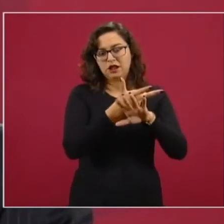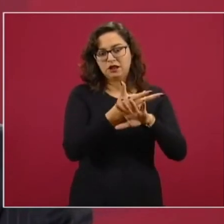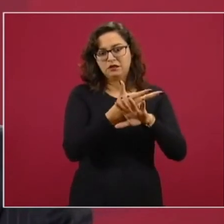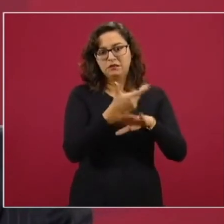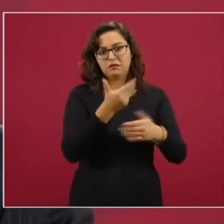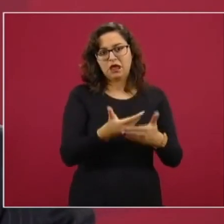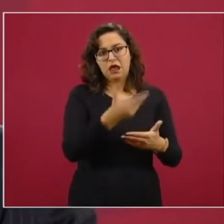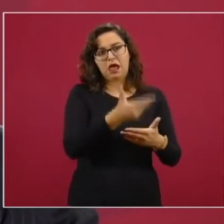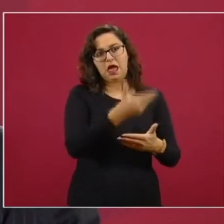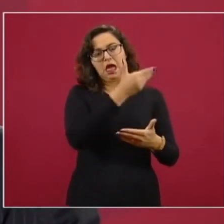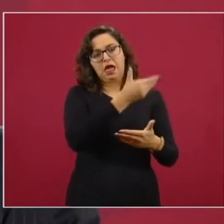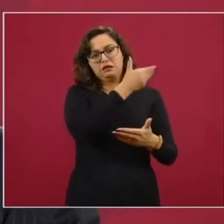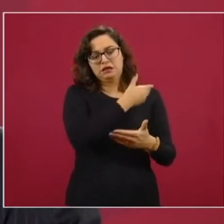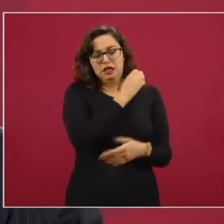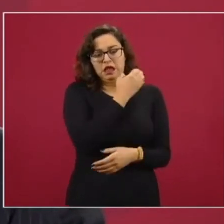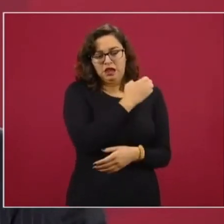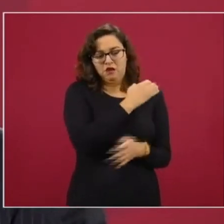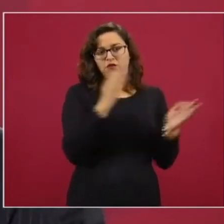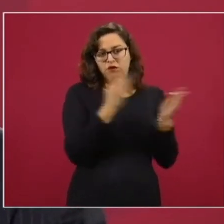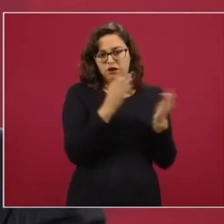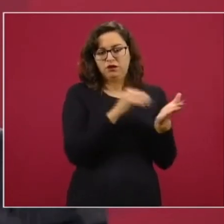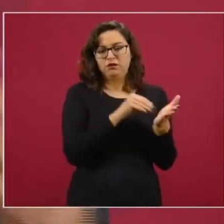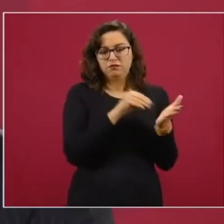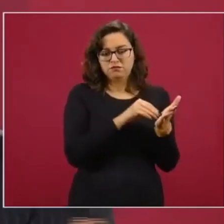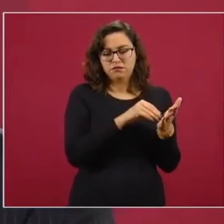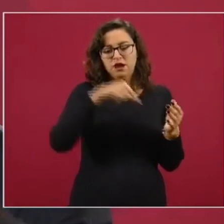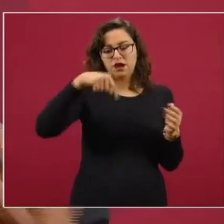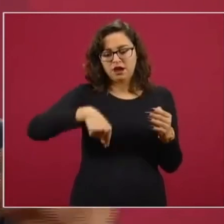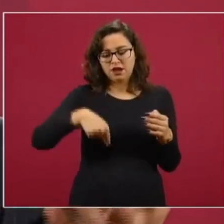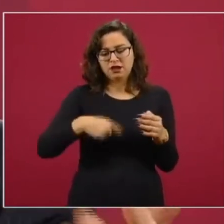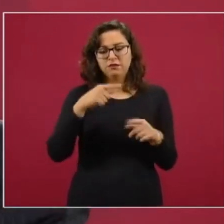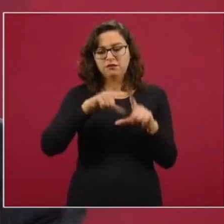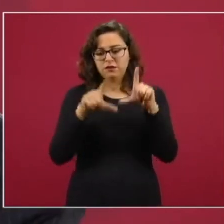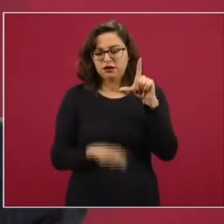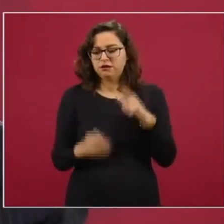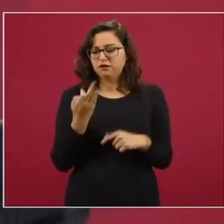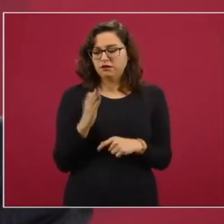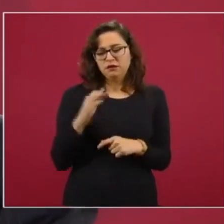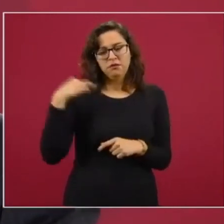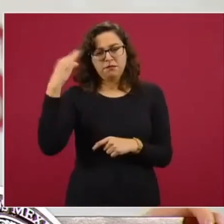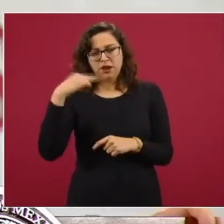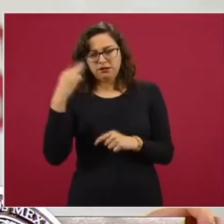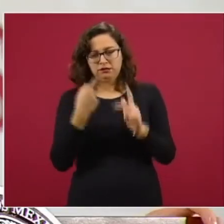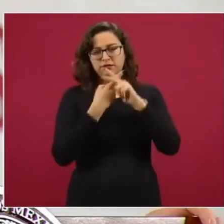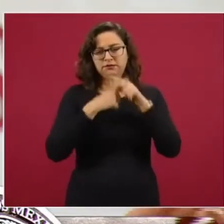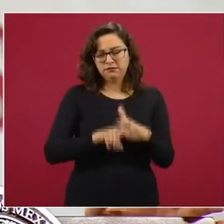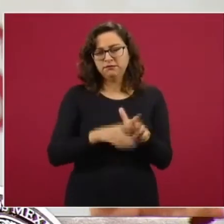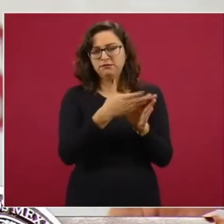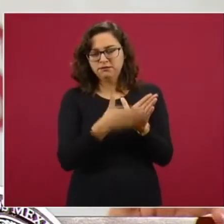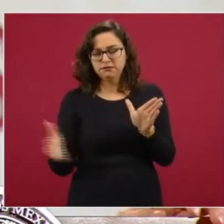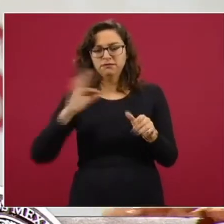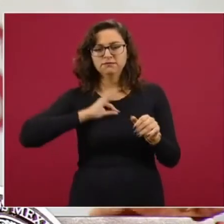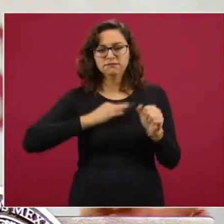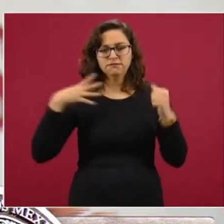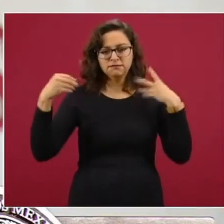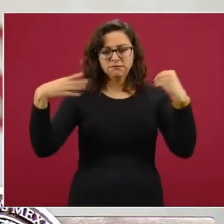desde la última semana de enero, en México en la última de febrero, prácticamente en marzo. Y existía